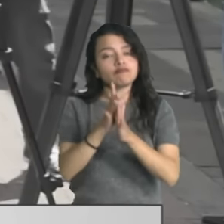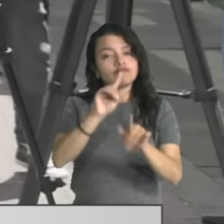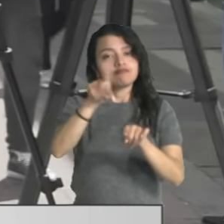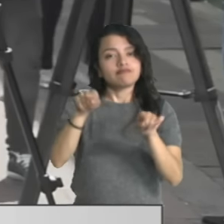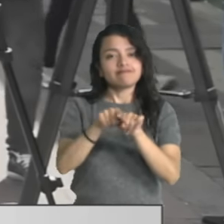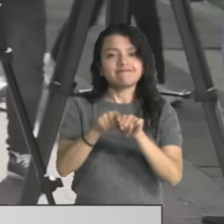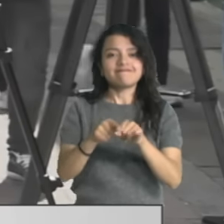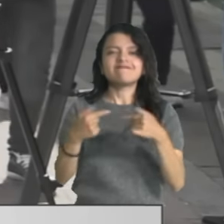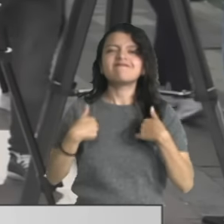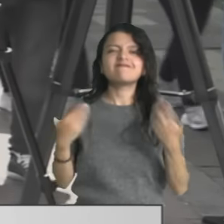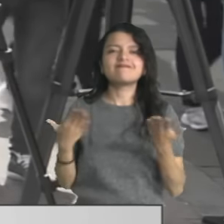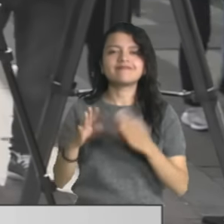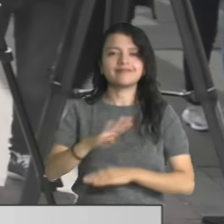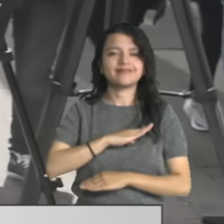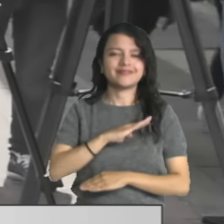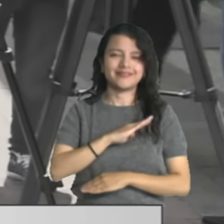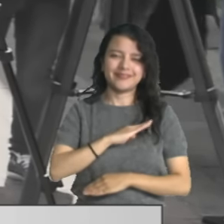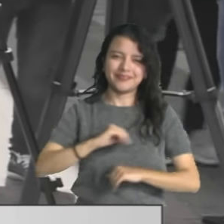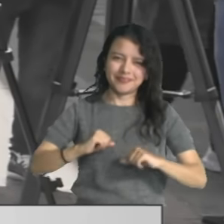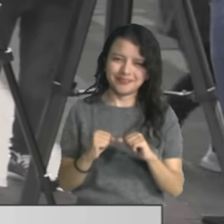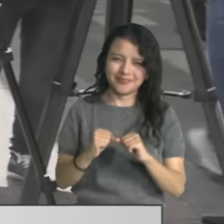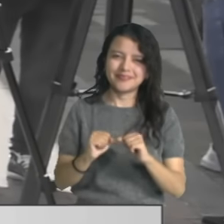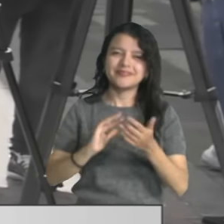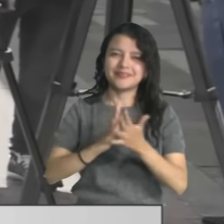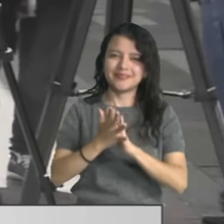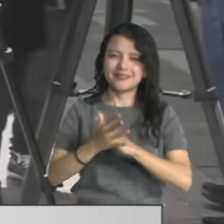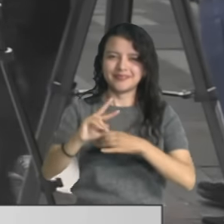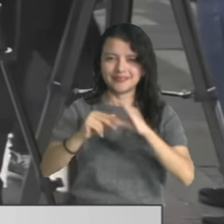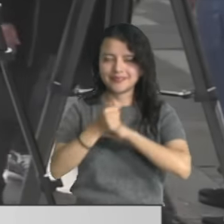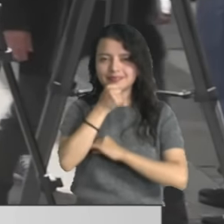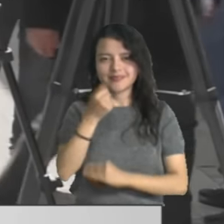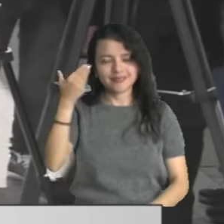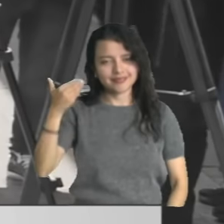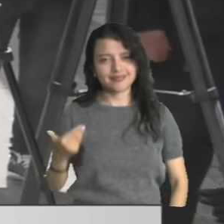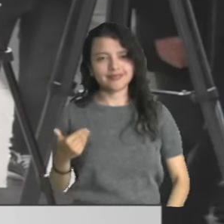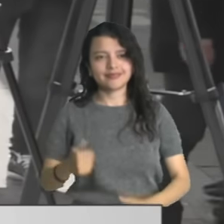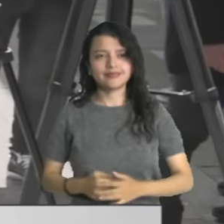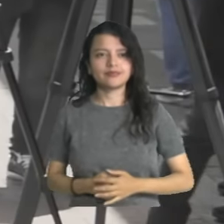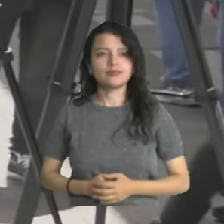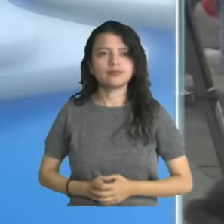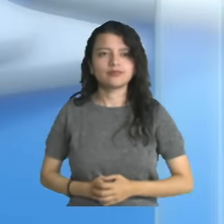emitimos desde la Alcaldía de Bogotá, en el centro de la capital de la República. Nicolás Romero, Noticentro 1 CMI.